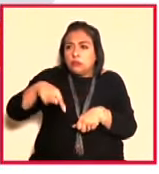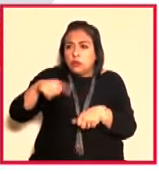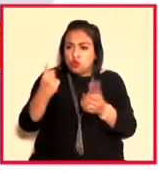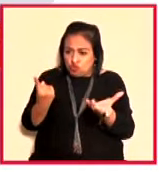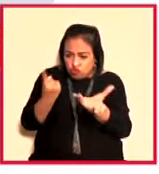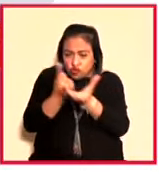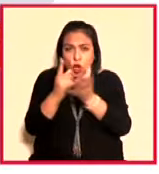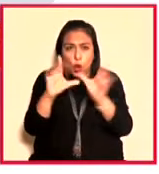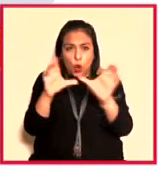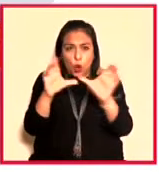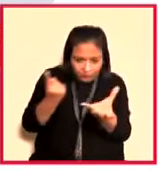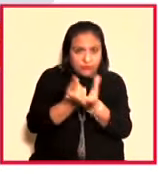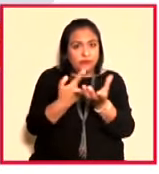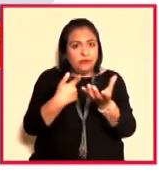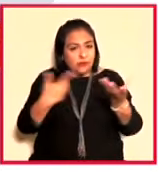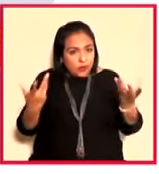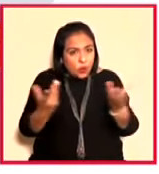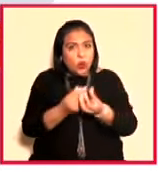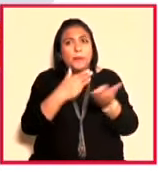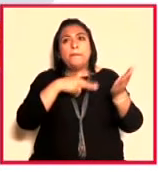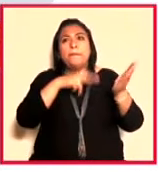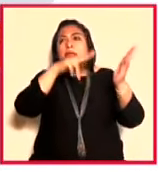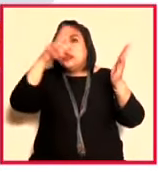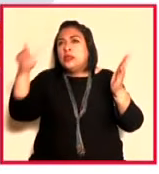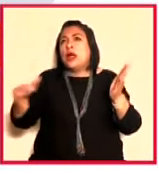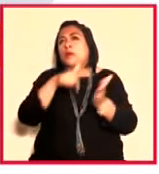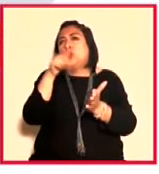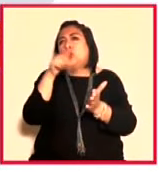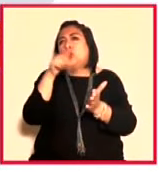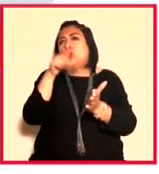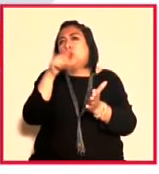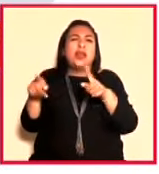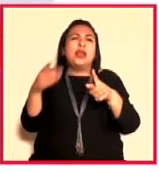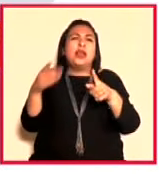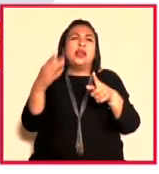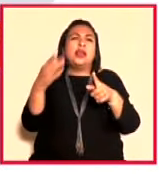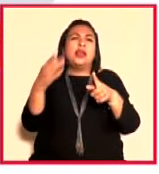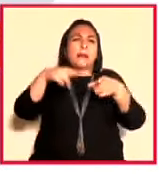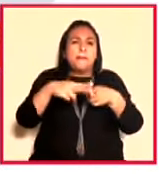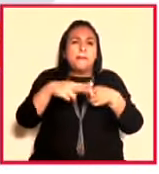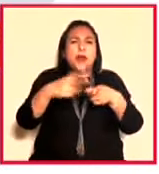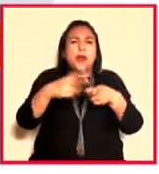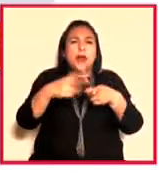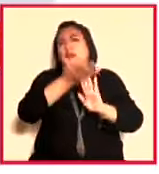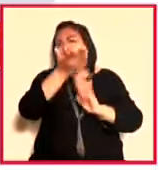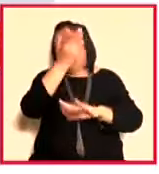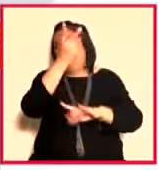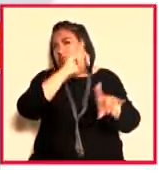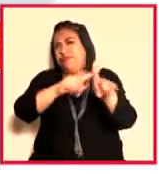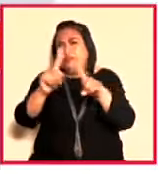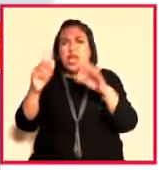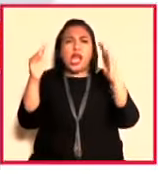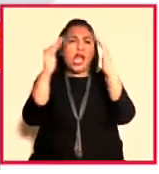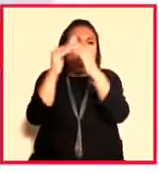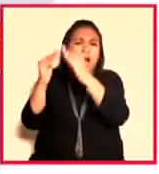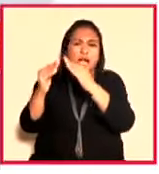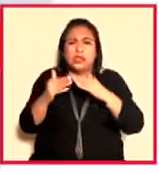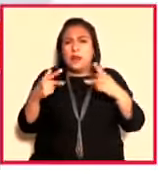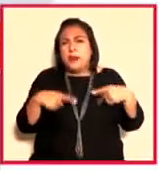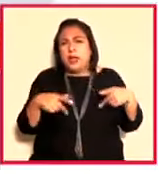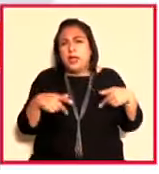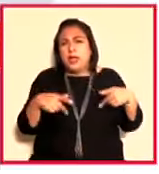en todas las escuelas, pintamos en el parque, pintamos el edificio del Gershon, pintamos en las casas de la gente.